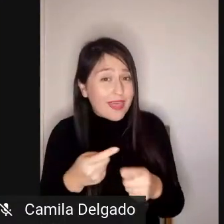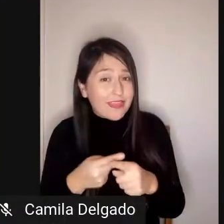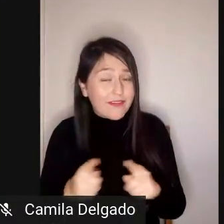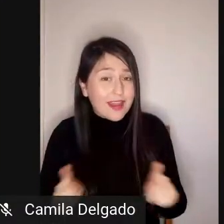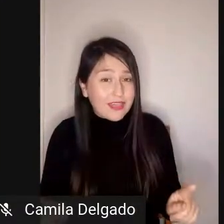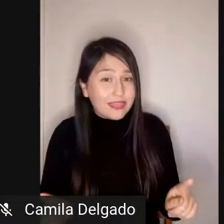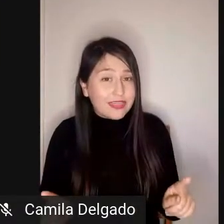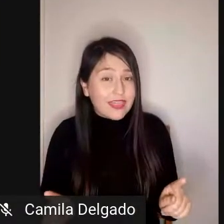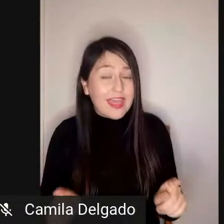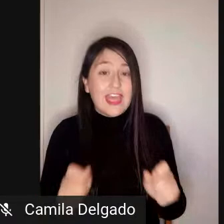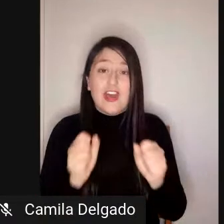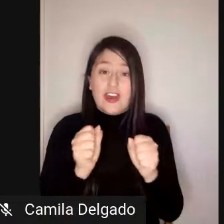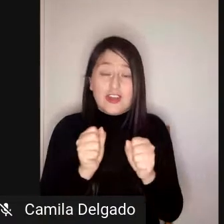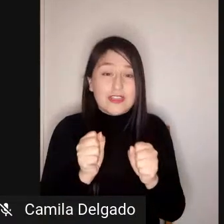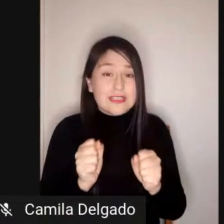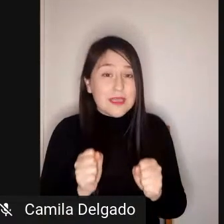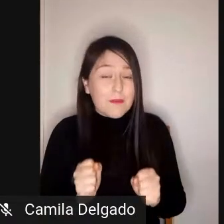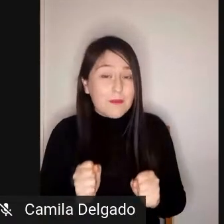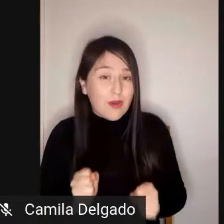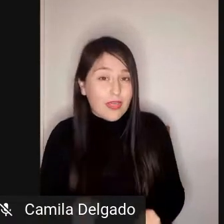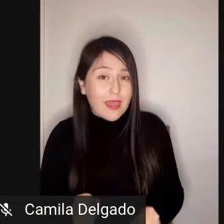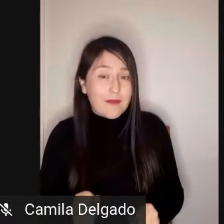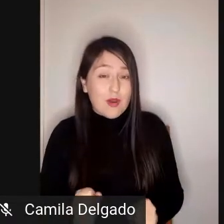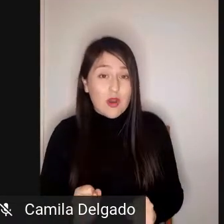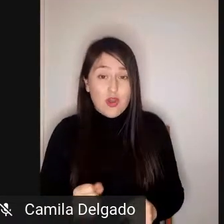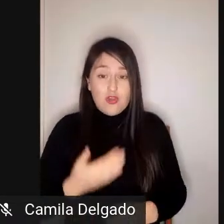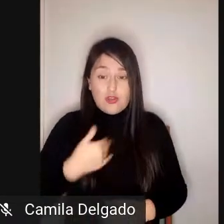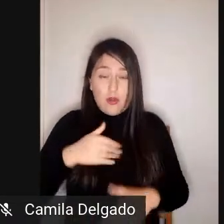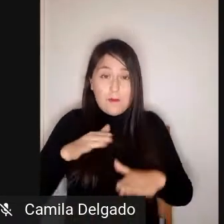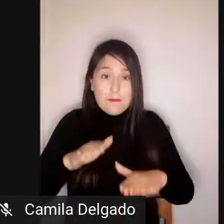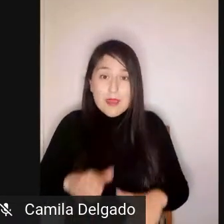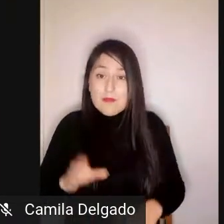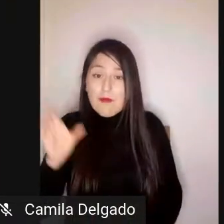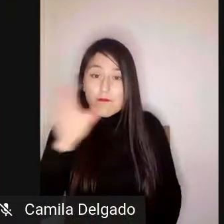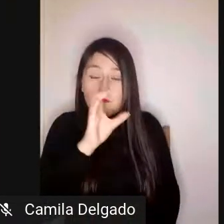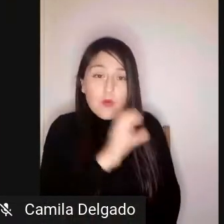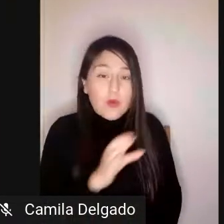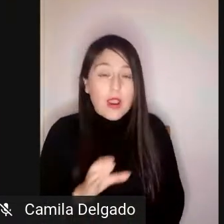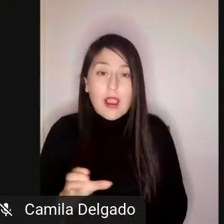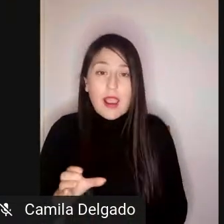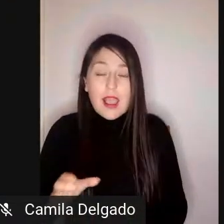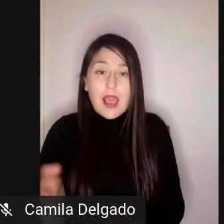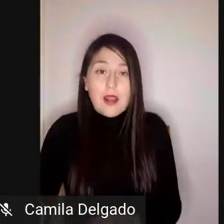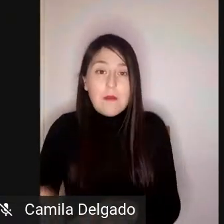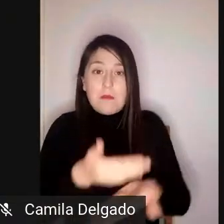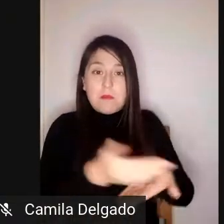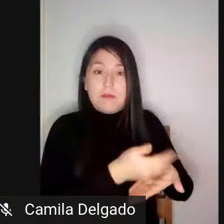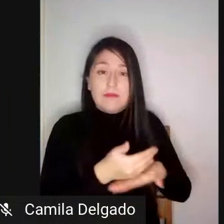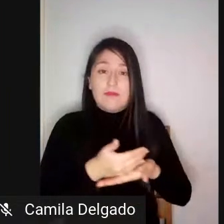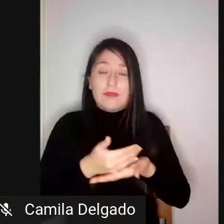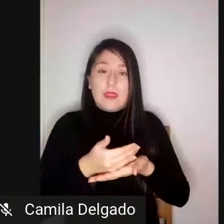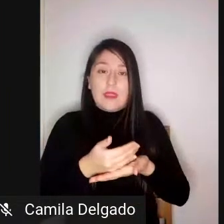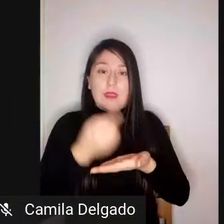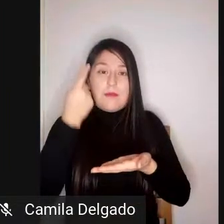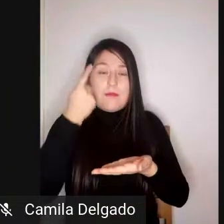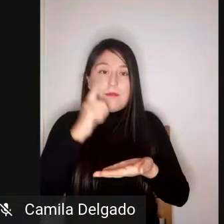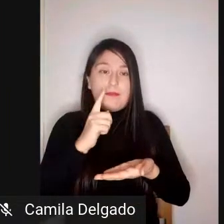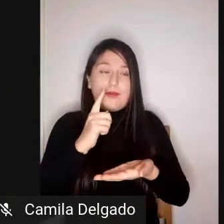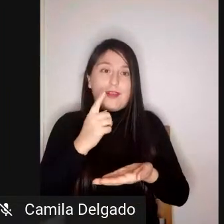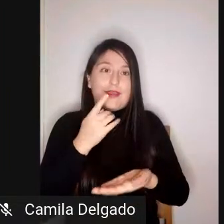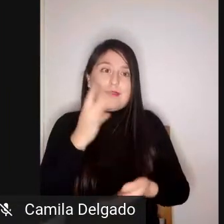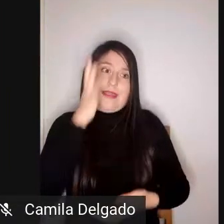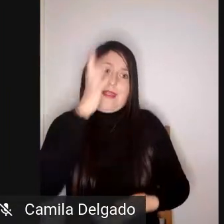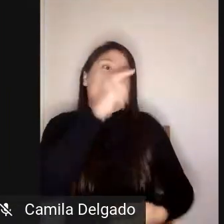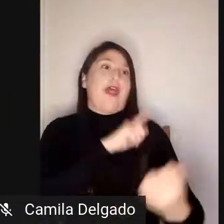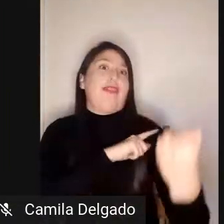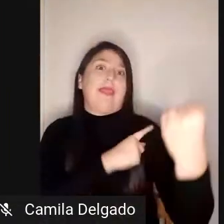hacer autogestión? Sí, pero hay que ver que quienes autogestionan no se enamoren del poder de nuevo, porque igual la cagan, po. Hay que decirlo